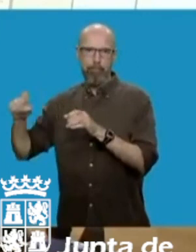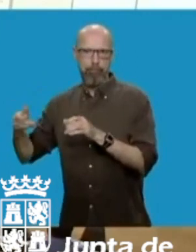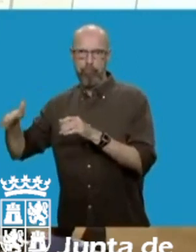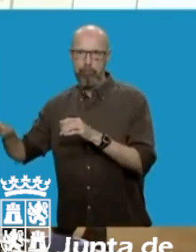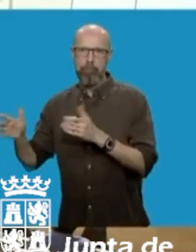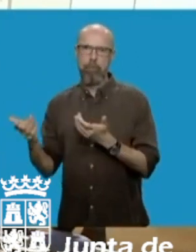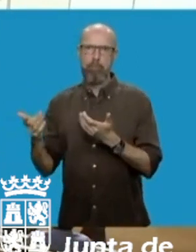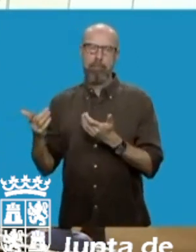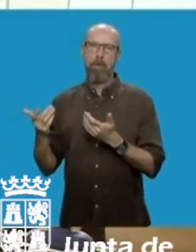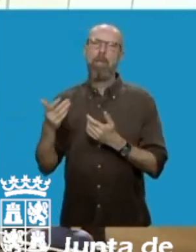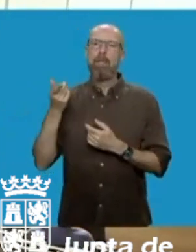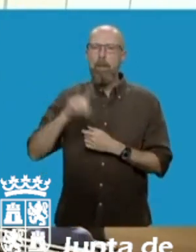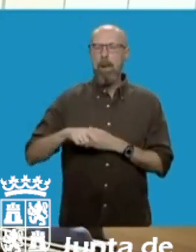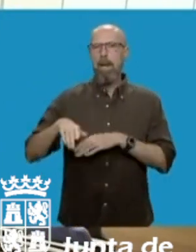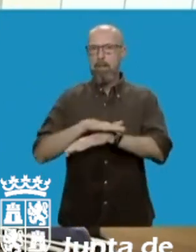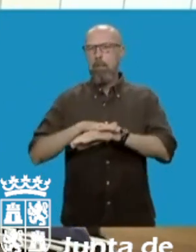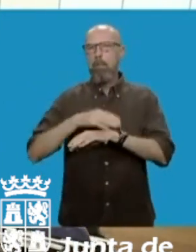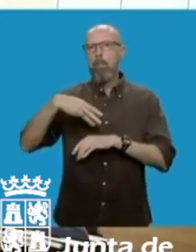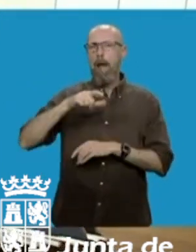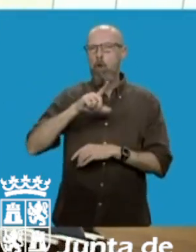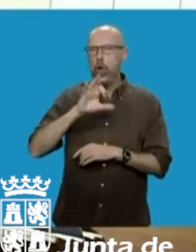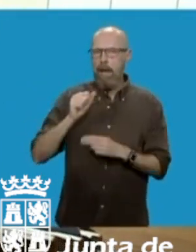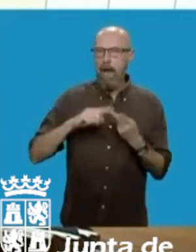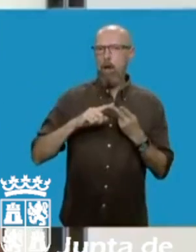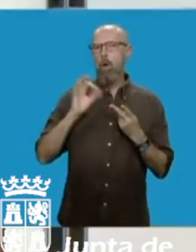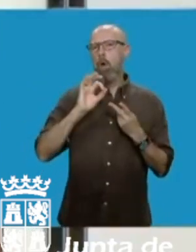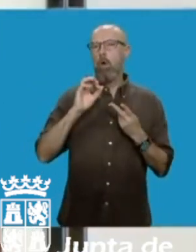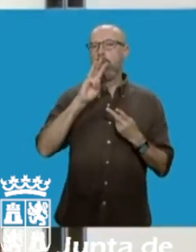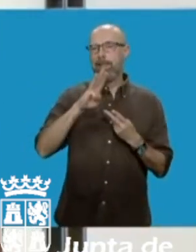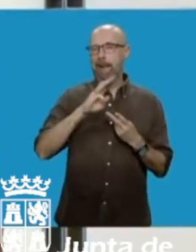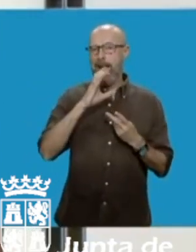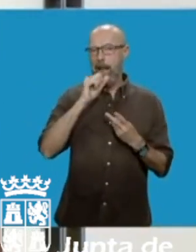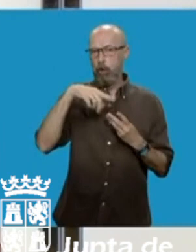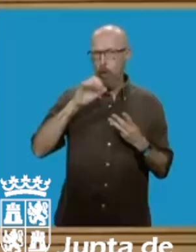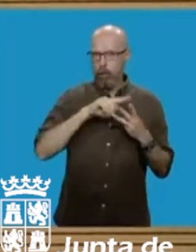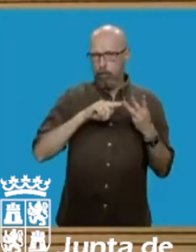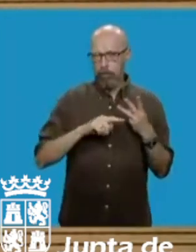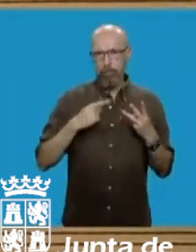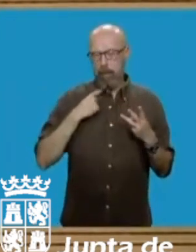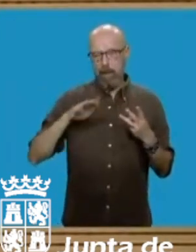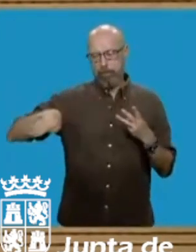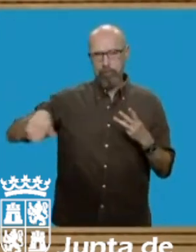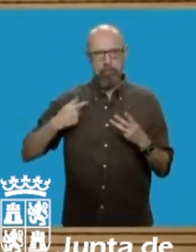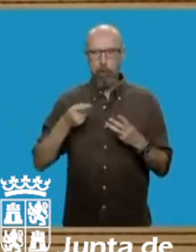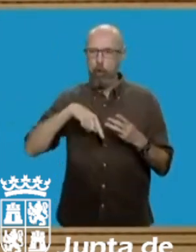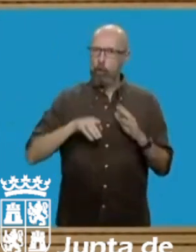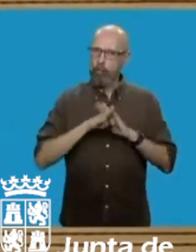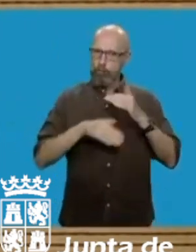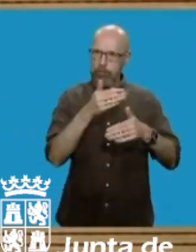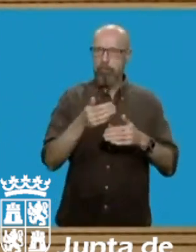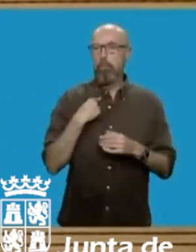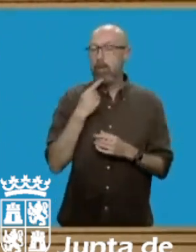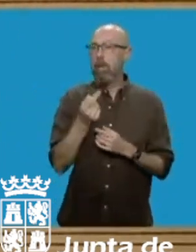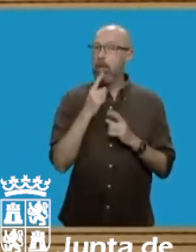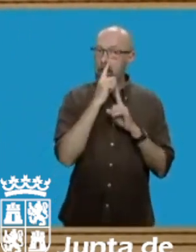por el camino Mallorca, y ha quedado por el camino Tres Cantos, aunque no lo lleve muy bien. Lo que tiene más mérito, un equipo de la casa este año, con todas las dificultades que ha